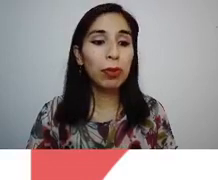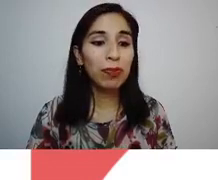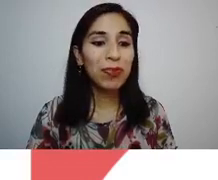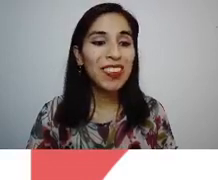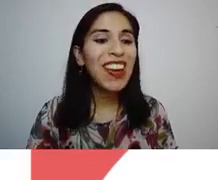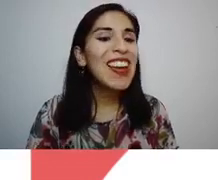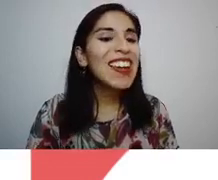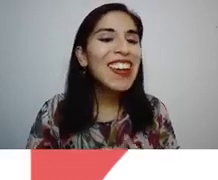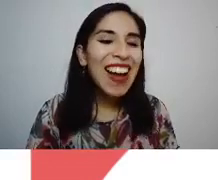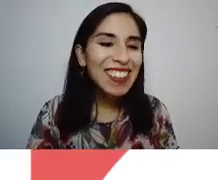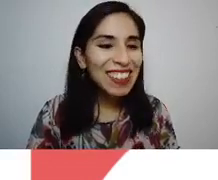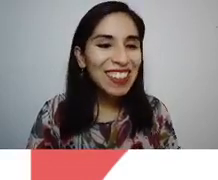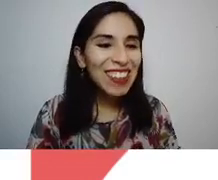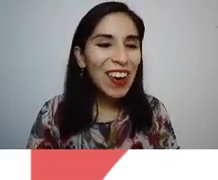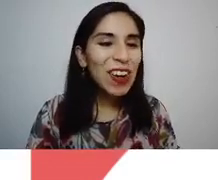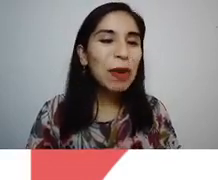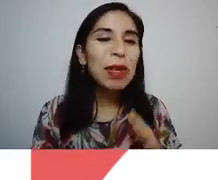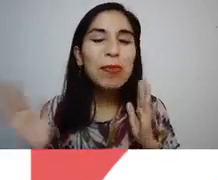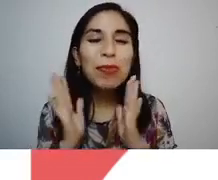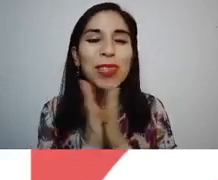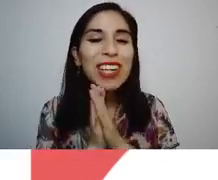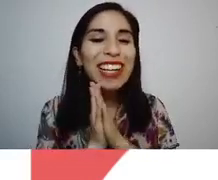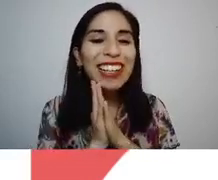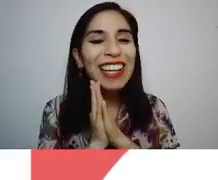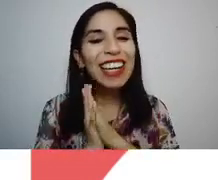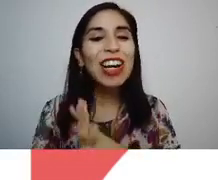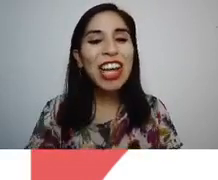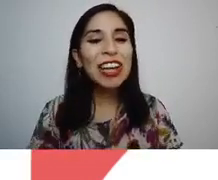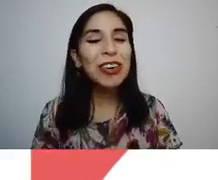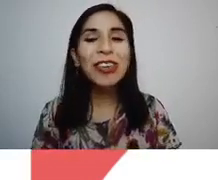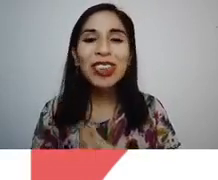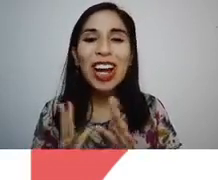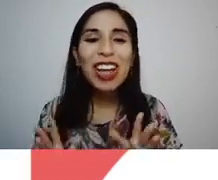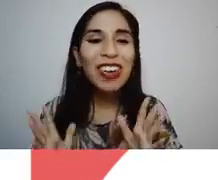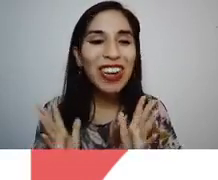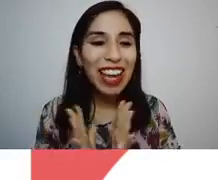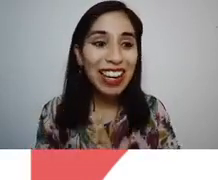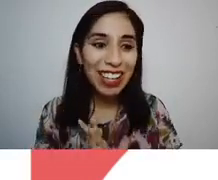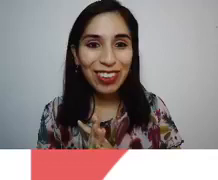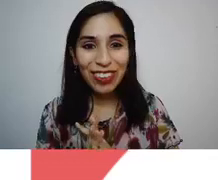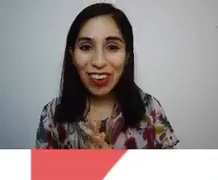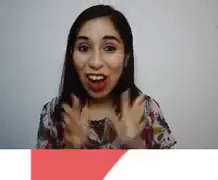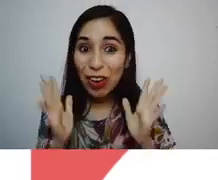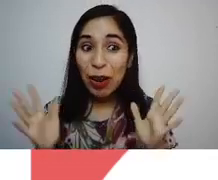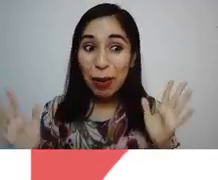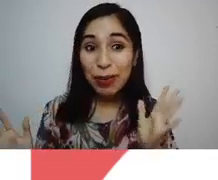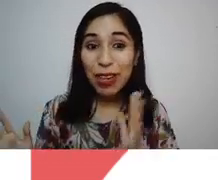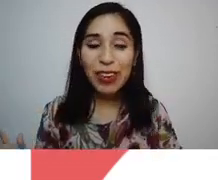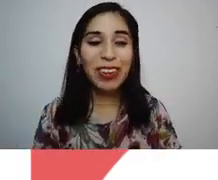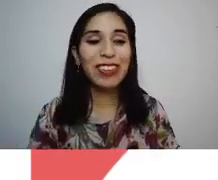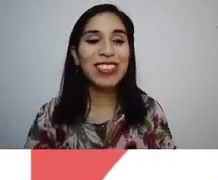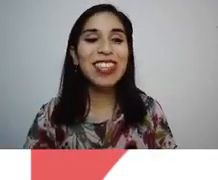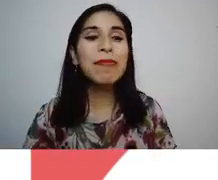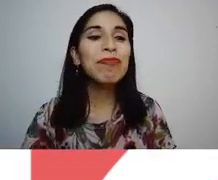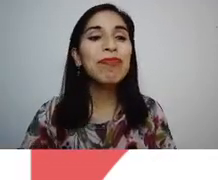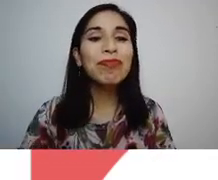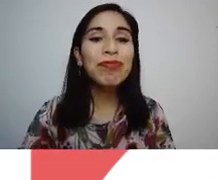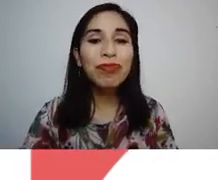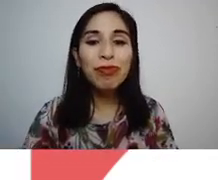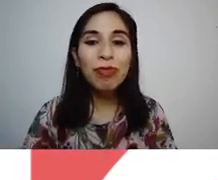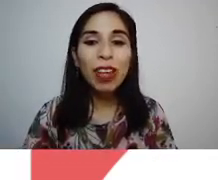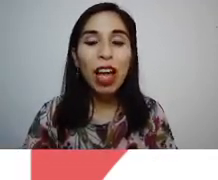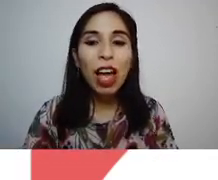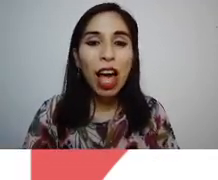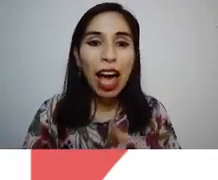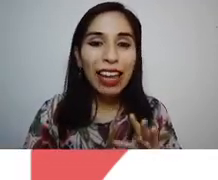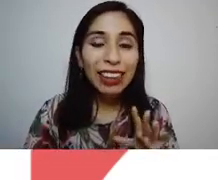powerpoint gracias señora órgano mucha alegría que lo haya encontrado el icono ahora vamos a ver sí